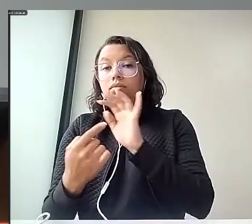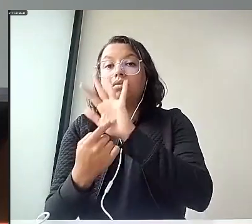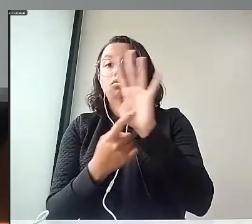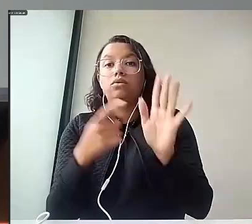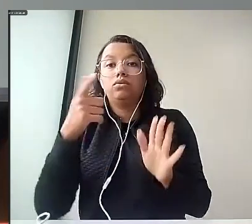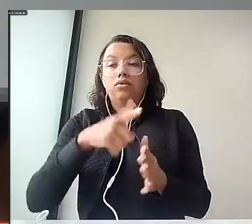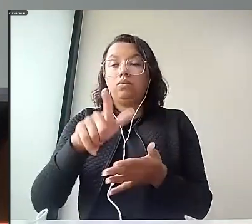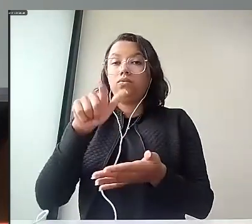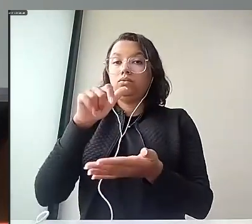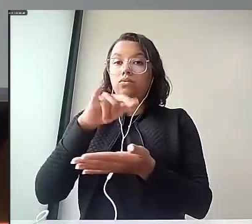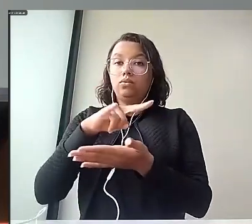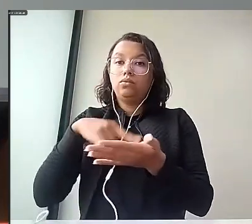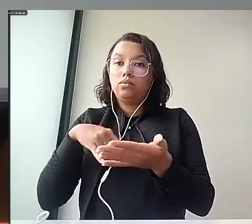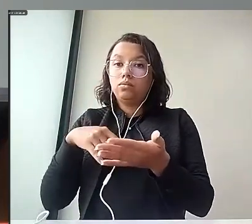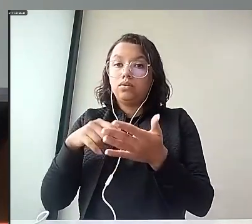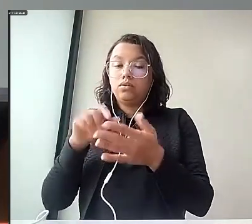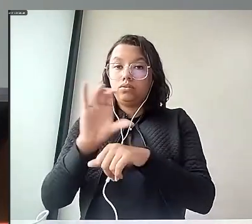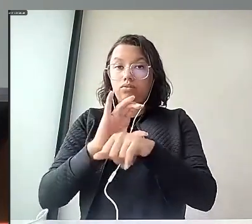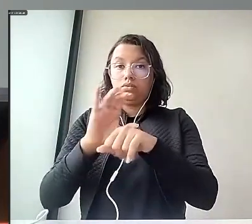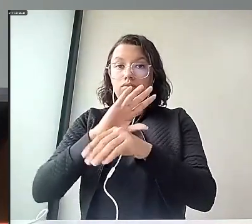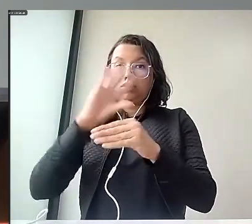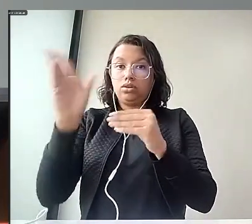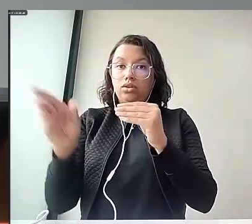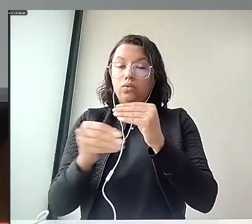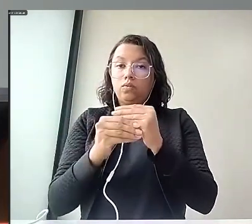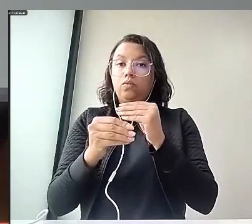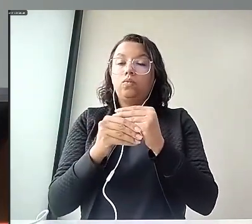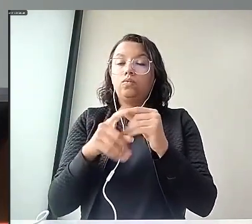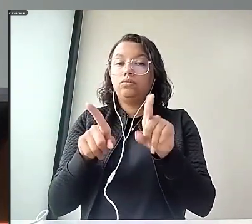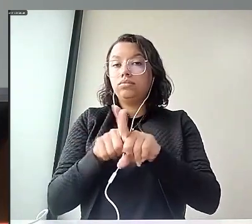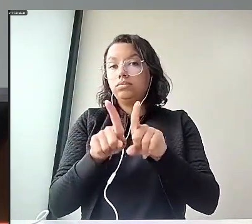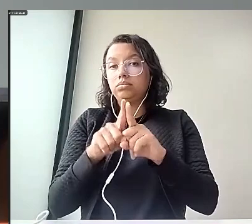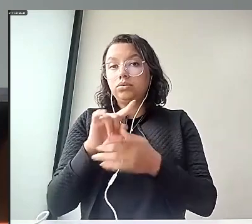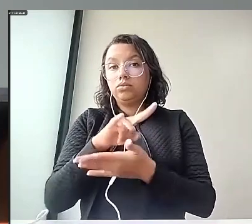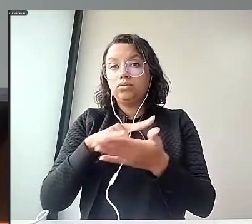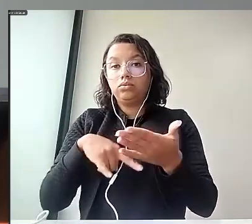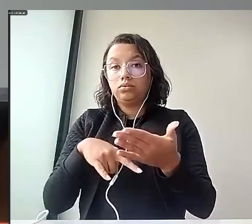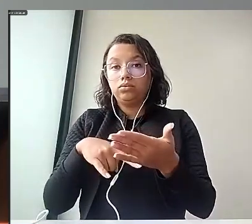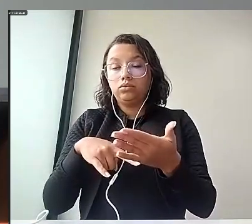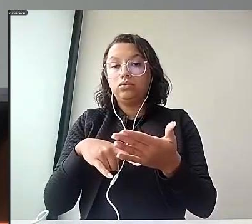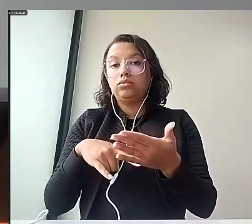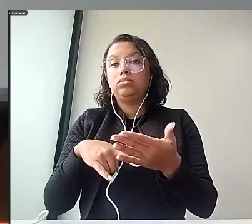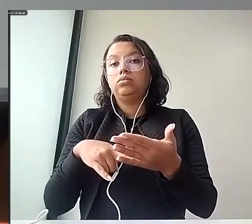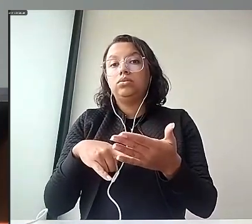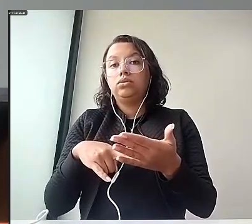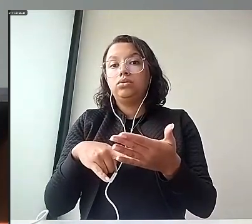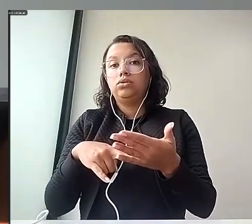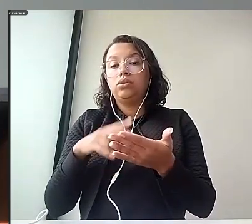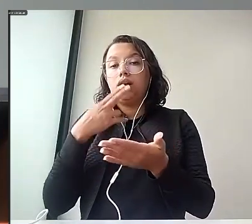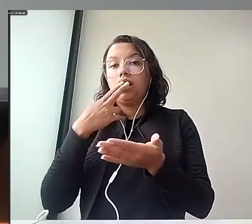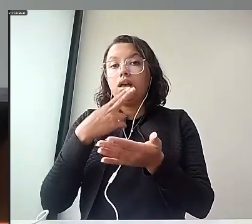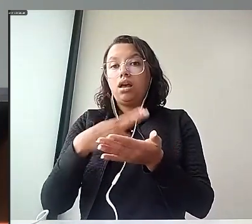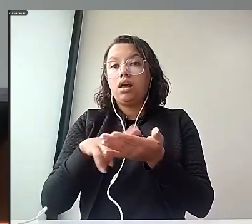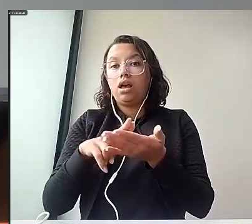constitucionales, incluso en el documento reaccionario, la Carta de